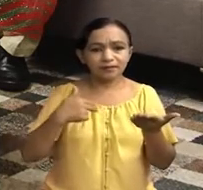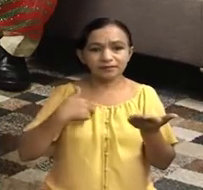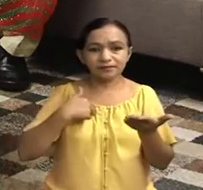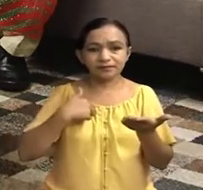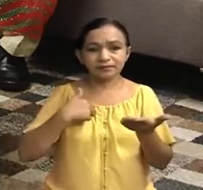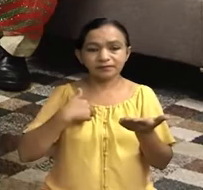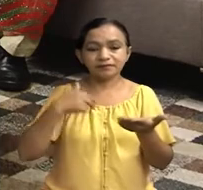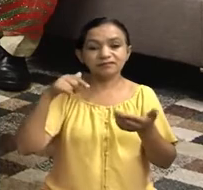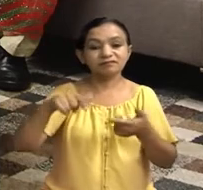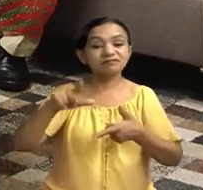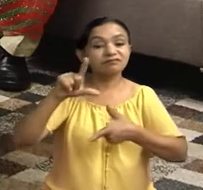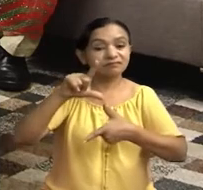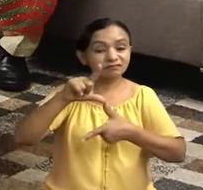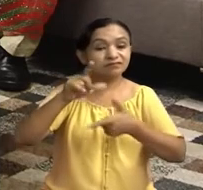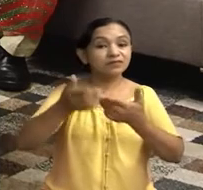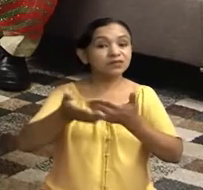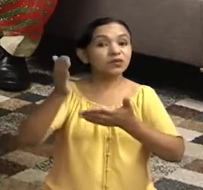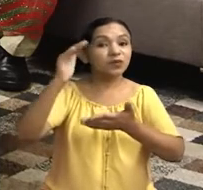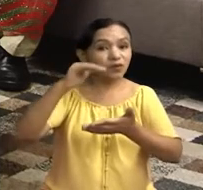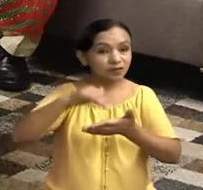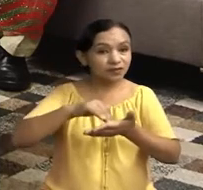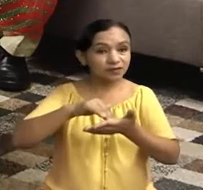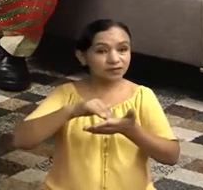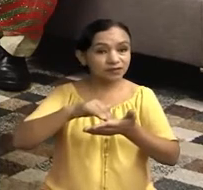en la región latinoamericana